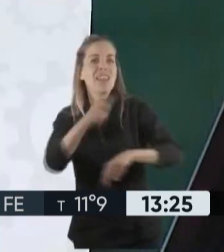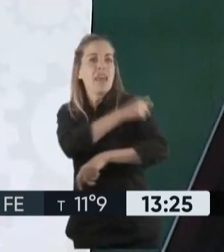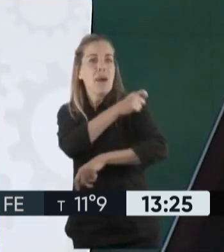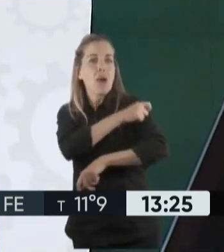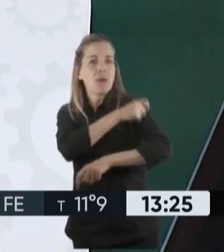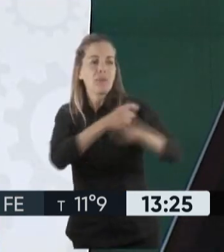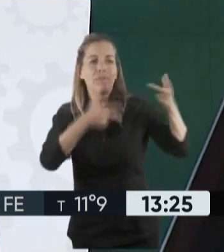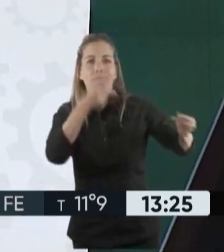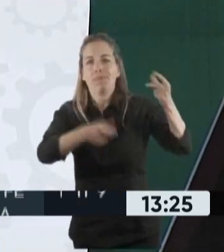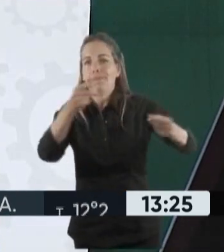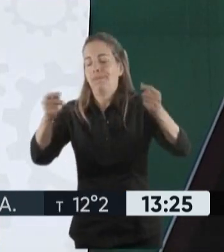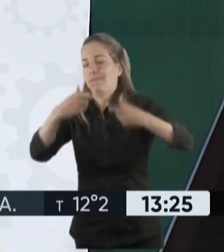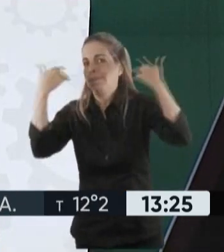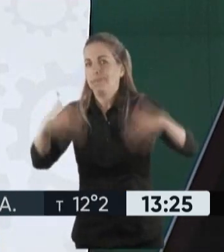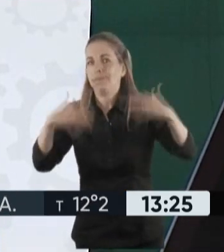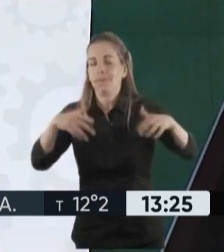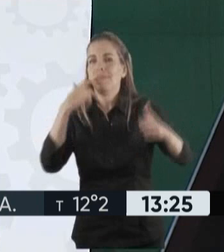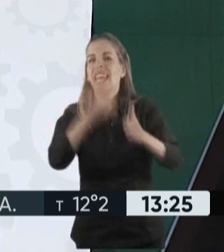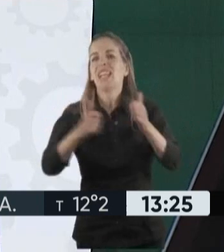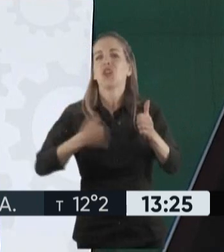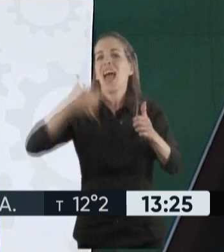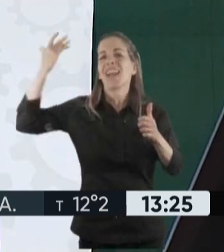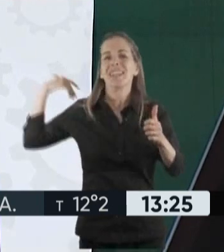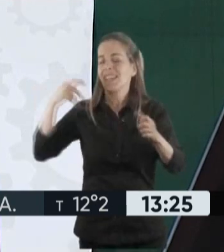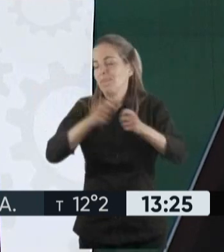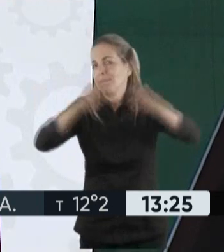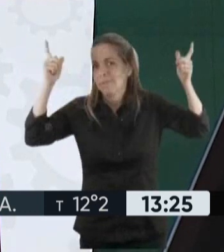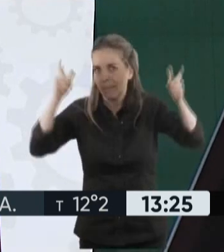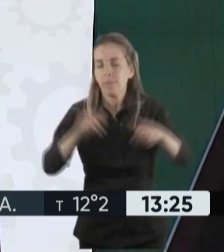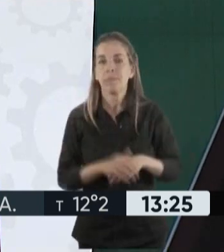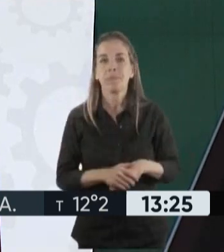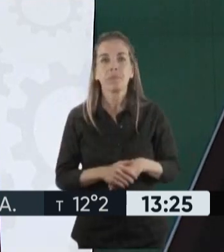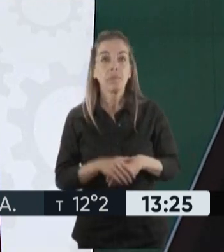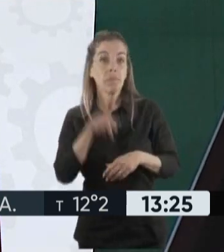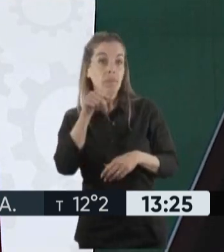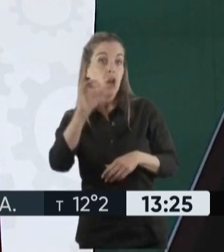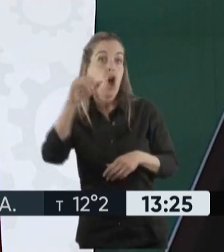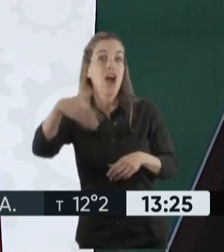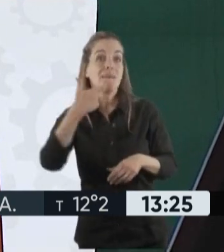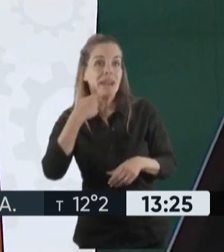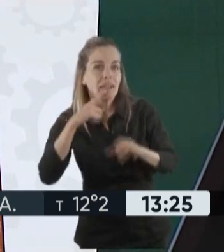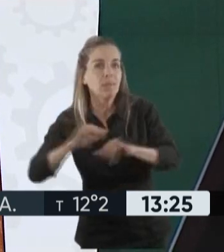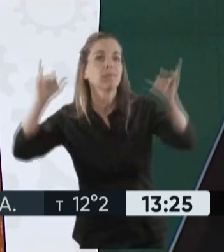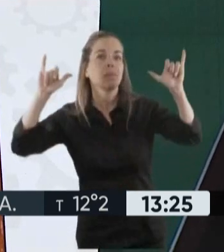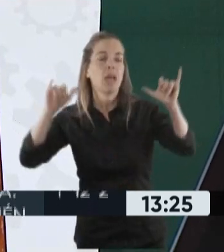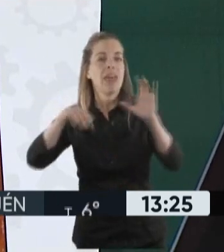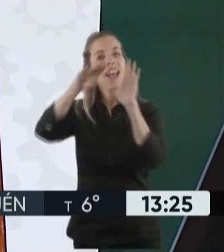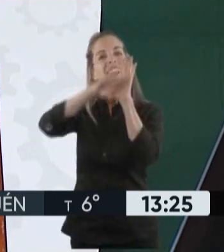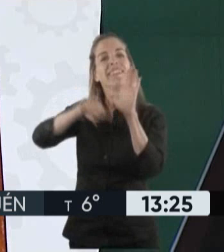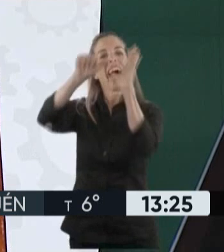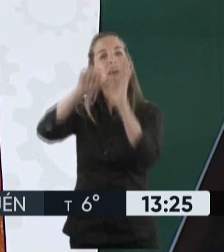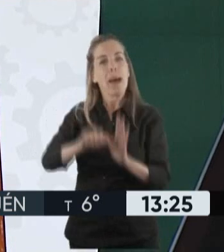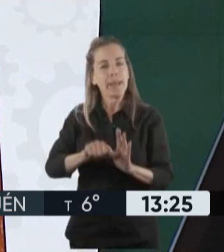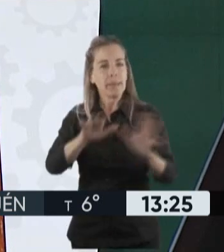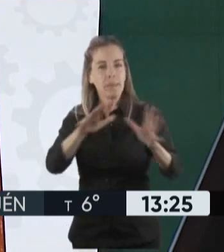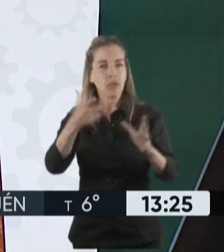más enorme que la historia argentina recuerda. Y ahí están los datos de la Organización Mundial de la Salud. Entre los países de más de